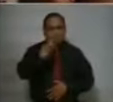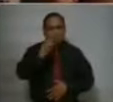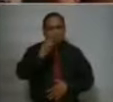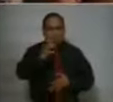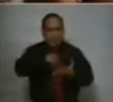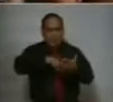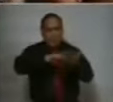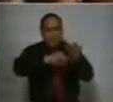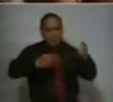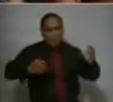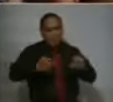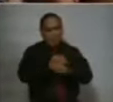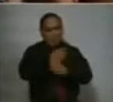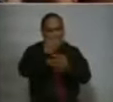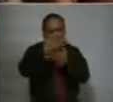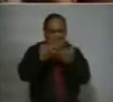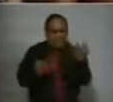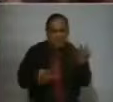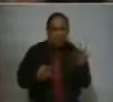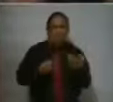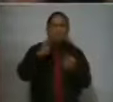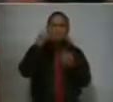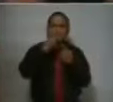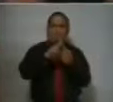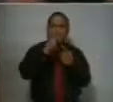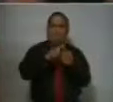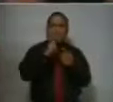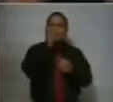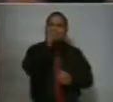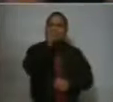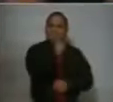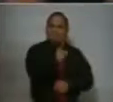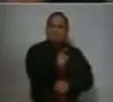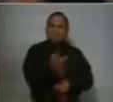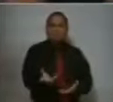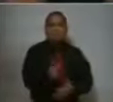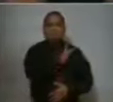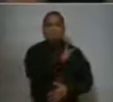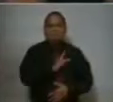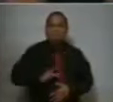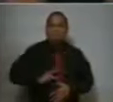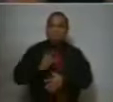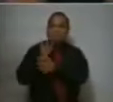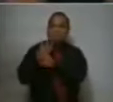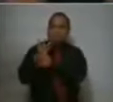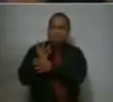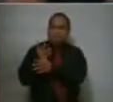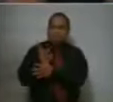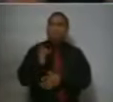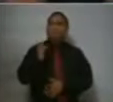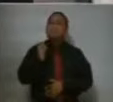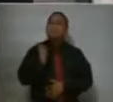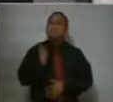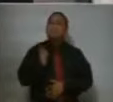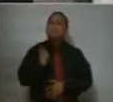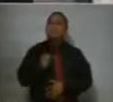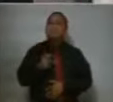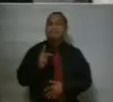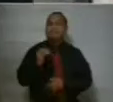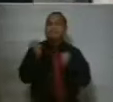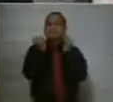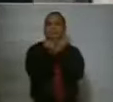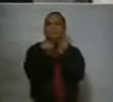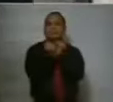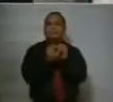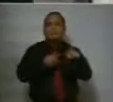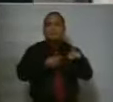Estado. La primera de ellas que se formuló ante FEGE. ¿Eres el presidente? Sí, sí, sí, sí, que aparecía en pantalla. Pero ¿es el que también es